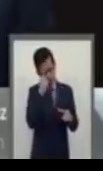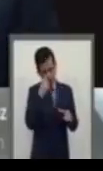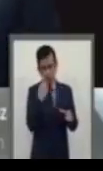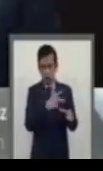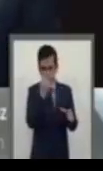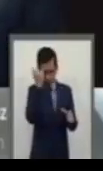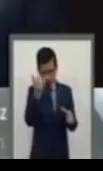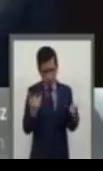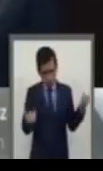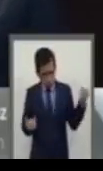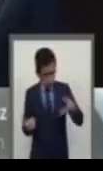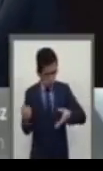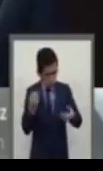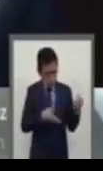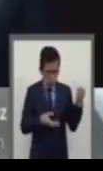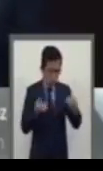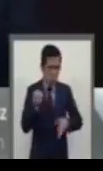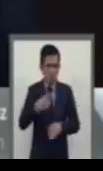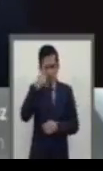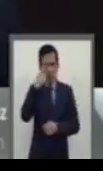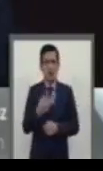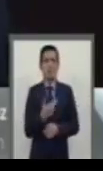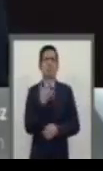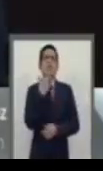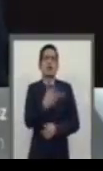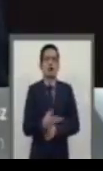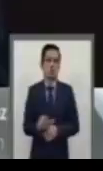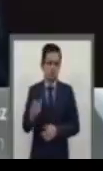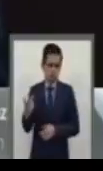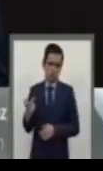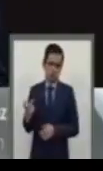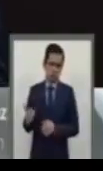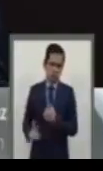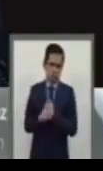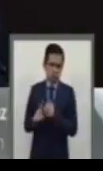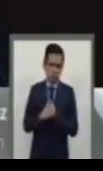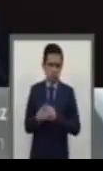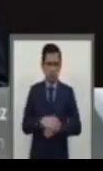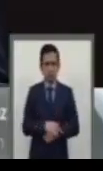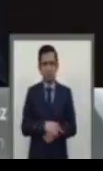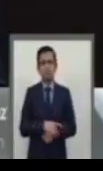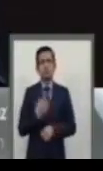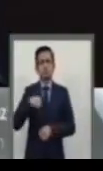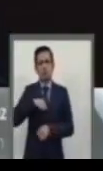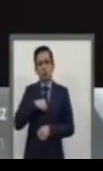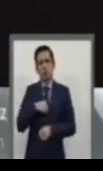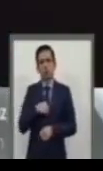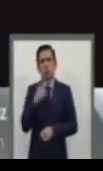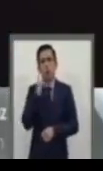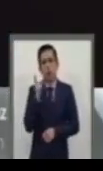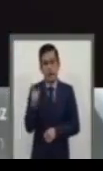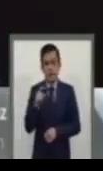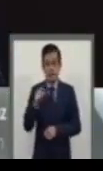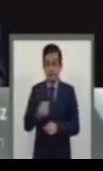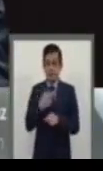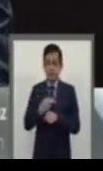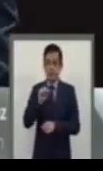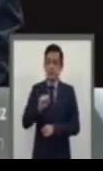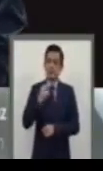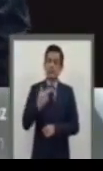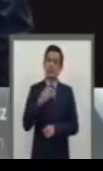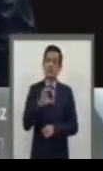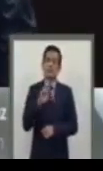incidan en una mejora en esta materia? Por supuesto, esperamos, seguros de que la Secretaría de Hacienda verá de buen agrado